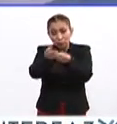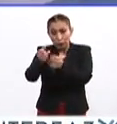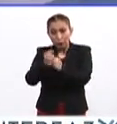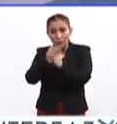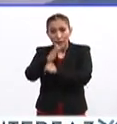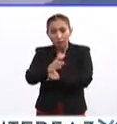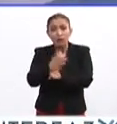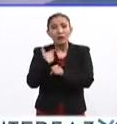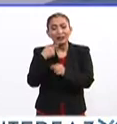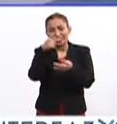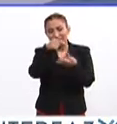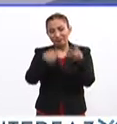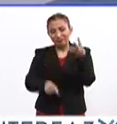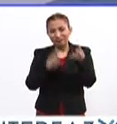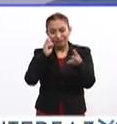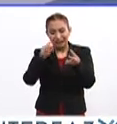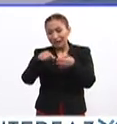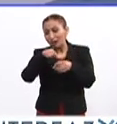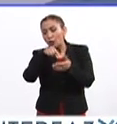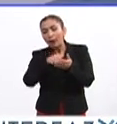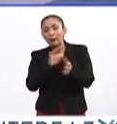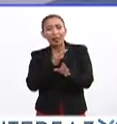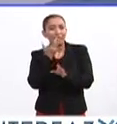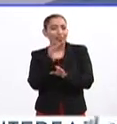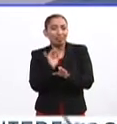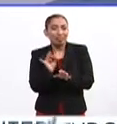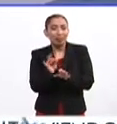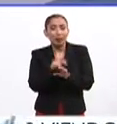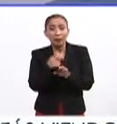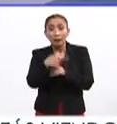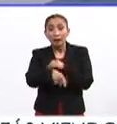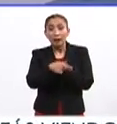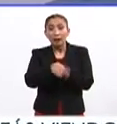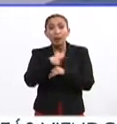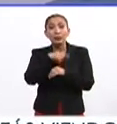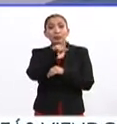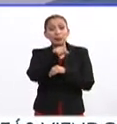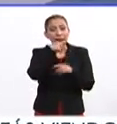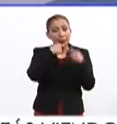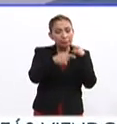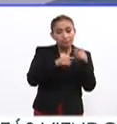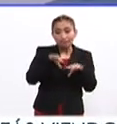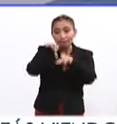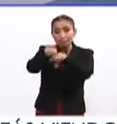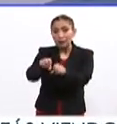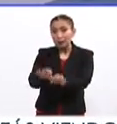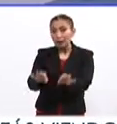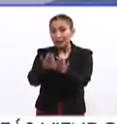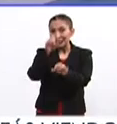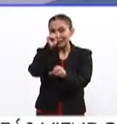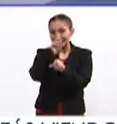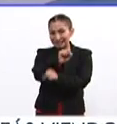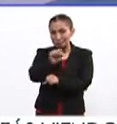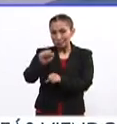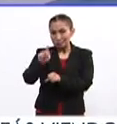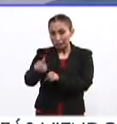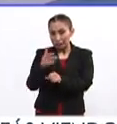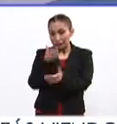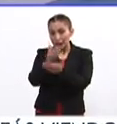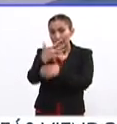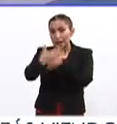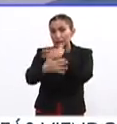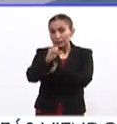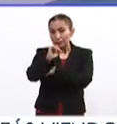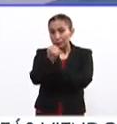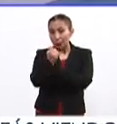esta información de estos puntos que parecieran tan insignificantes de riesgo, bueno, tuvieron una detención importante la Secretaría de Seguridad Pública. El 15